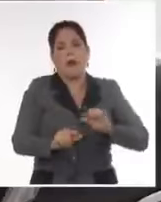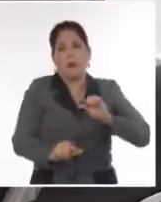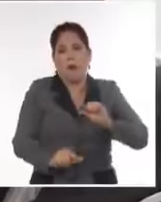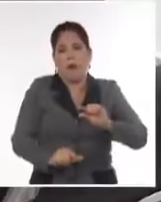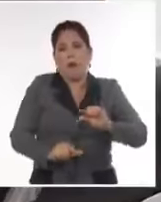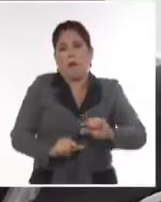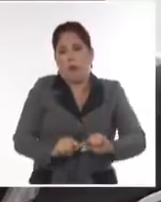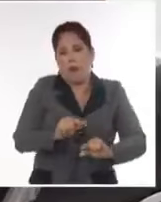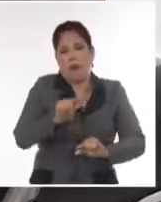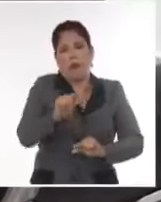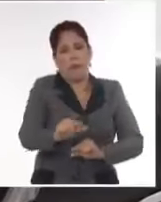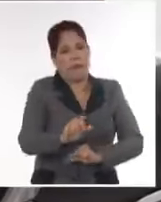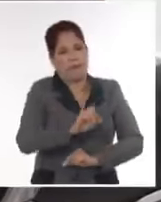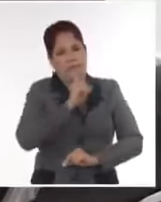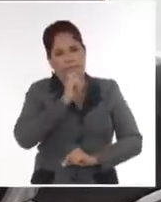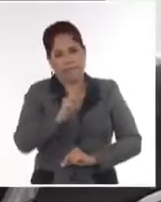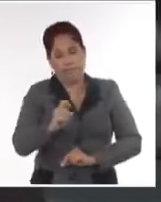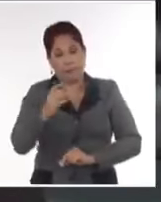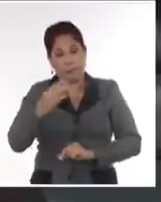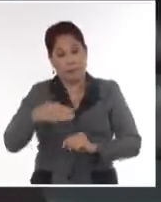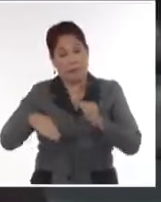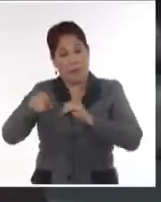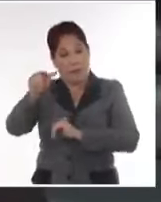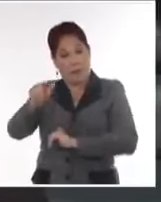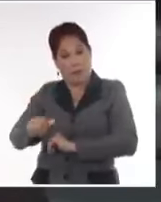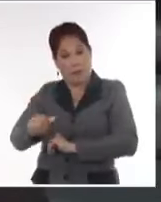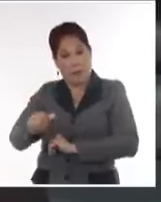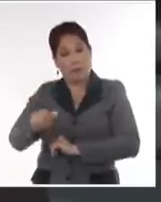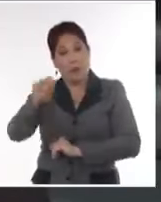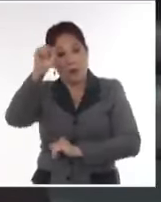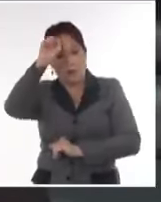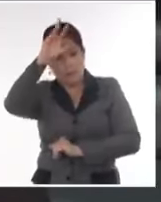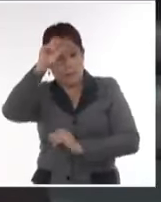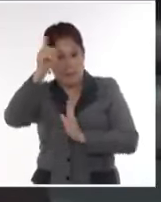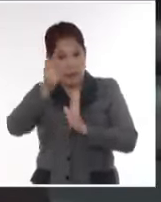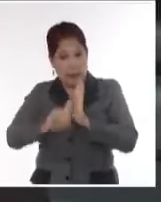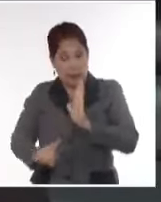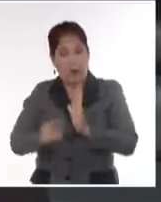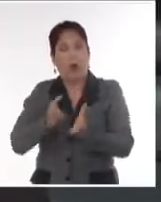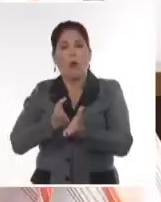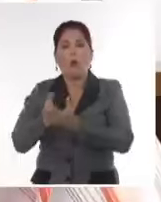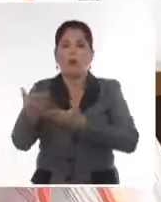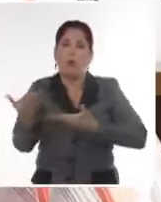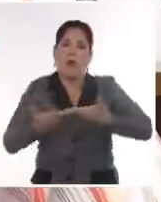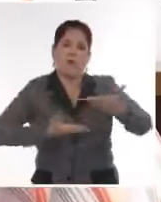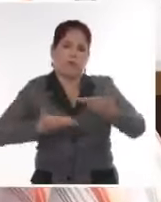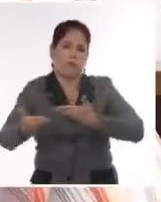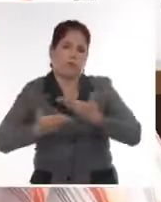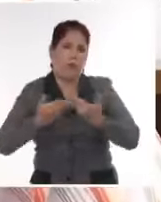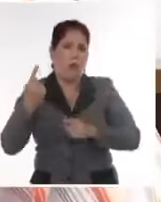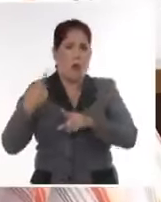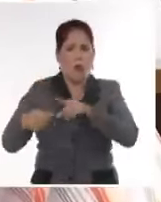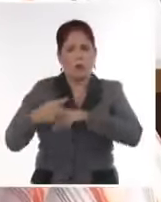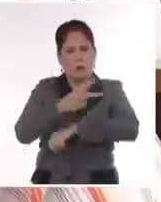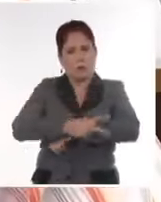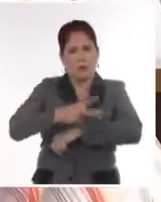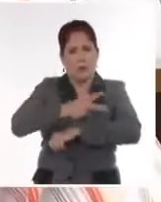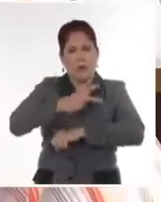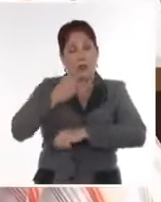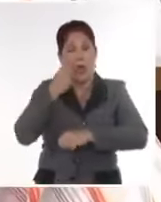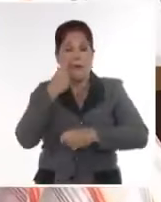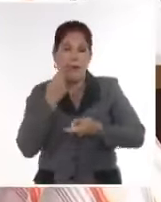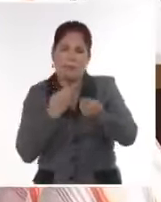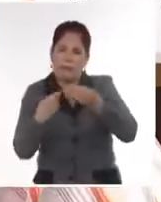El titular de Energía y Minas también aseguró que continúan negociaciones con proveedores internacionales